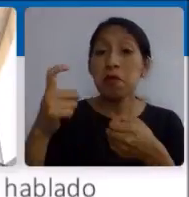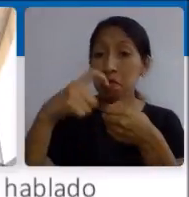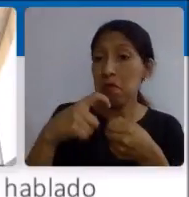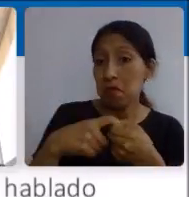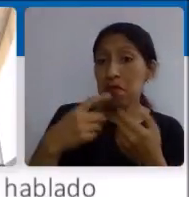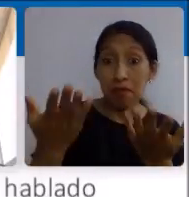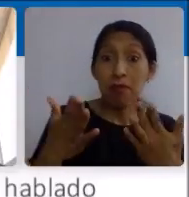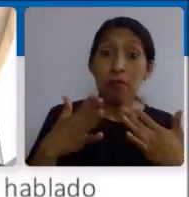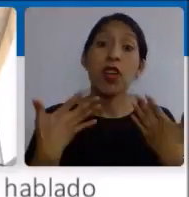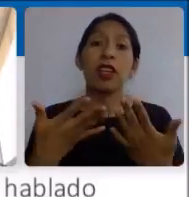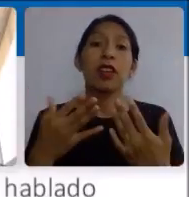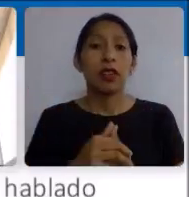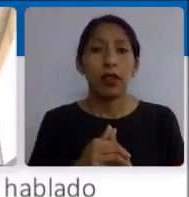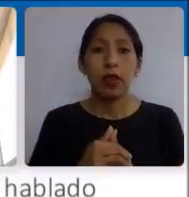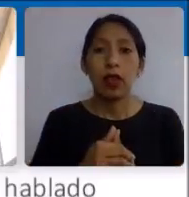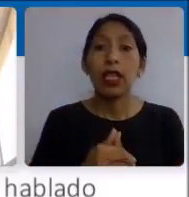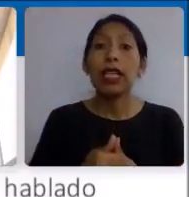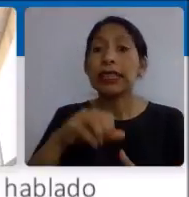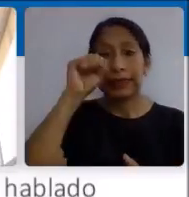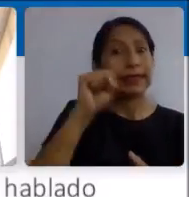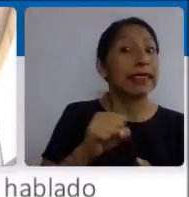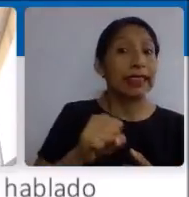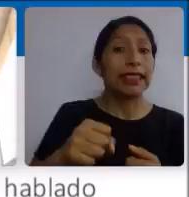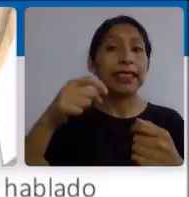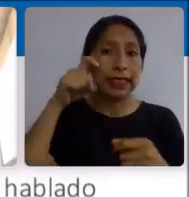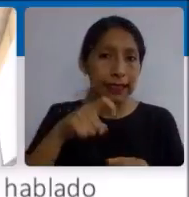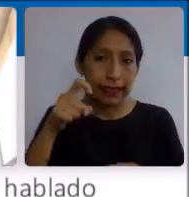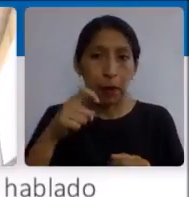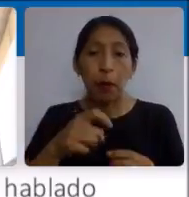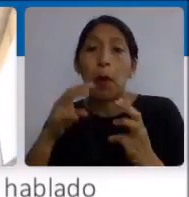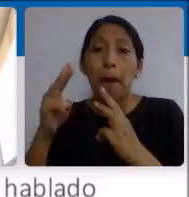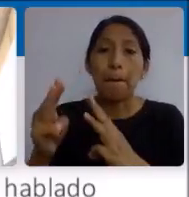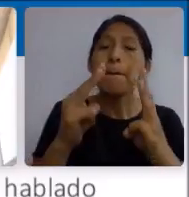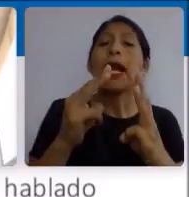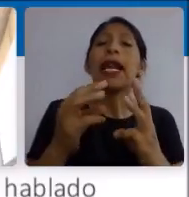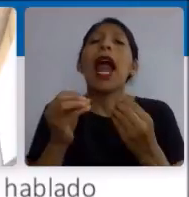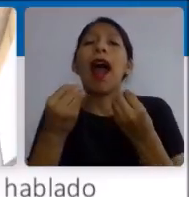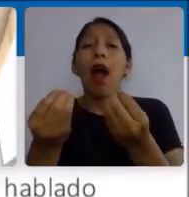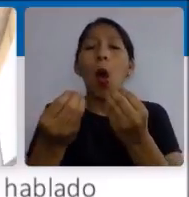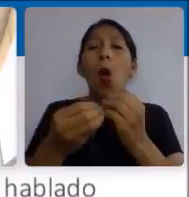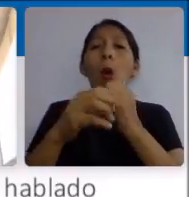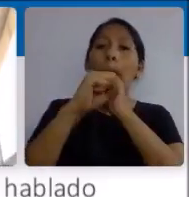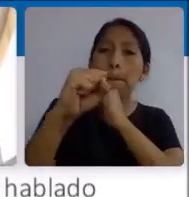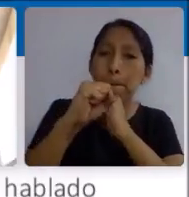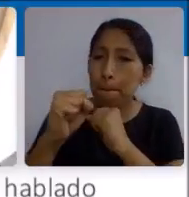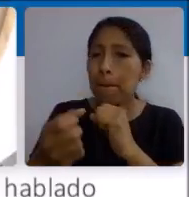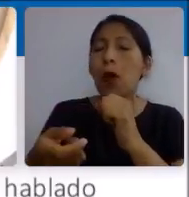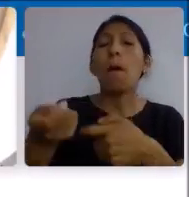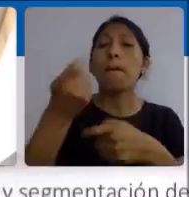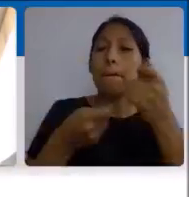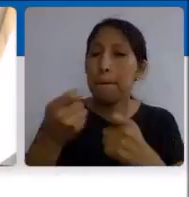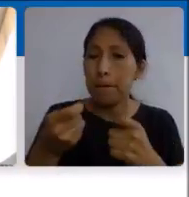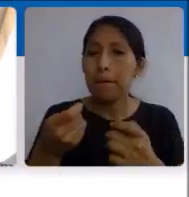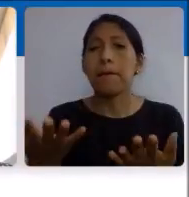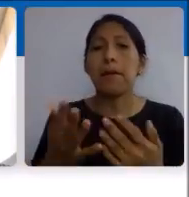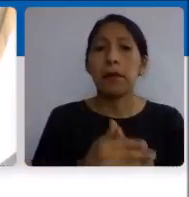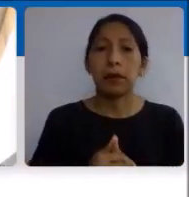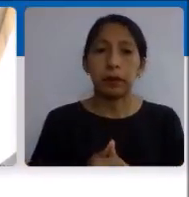pero uno debe tener sí o sí una estrategia de marketing digital, ¿no?